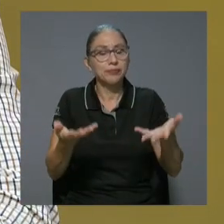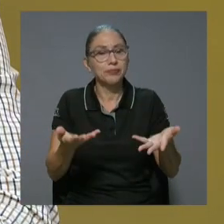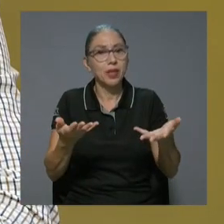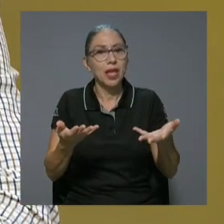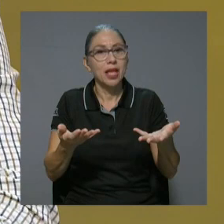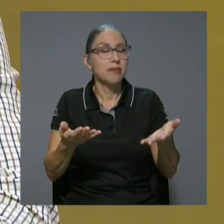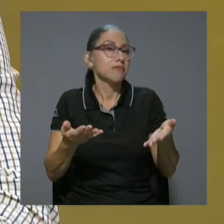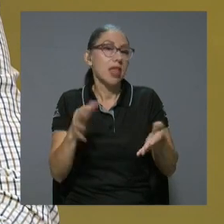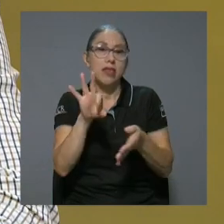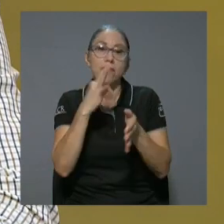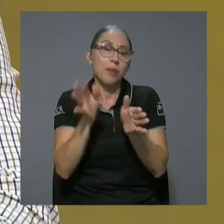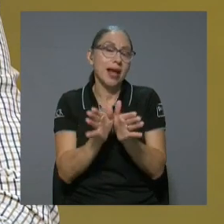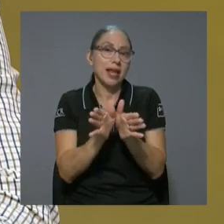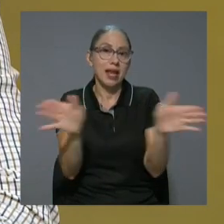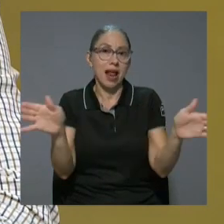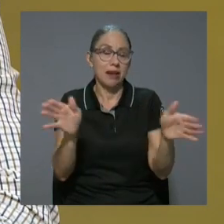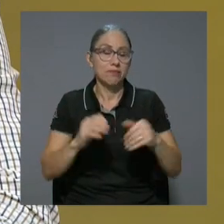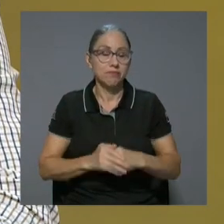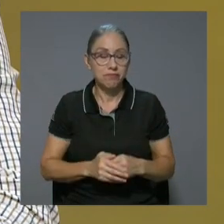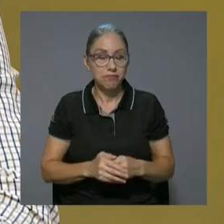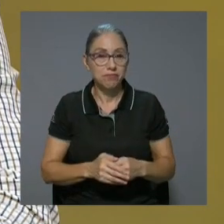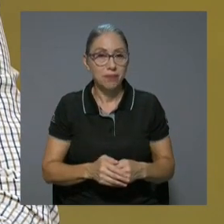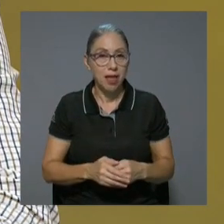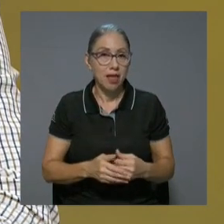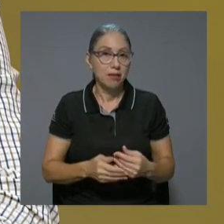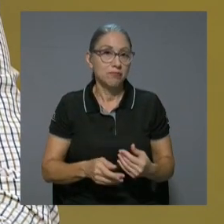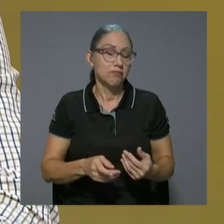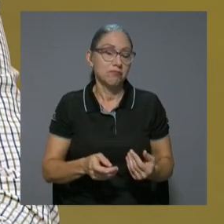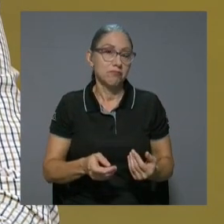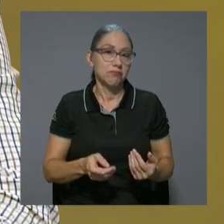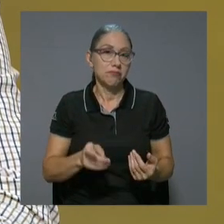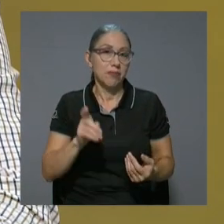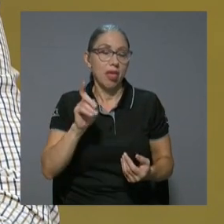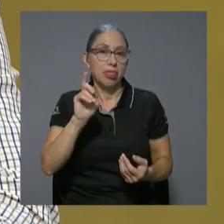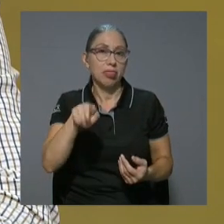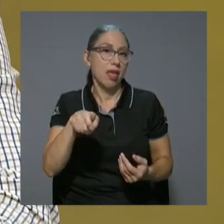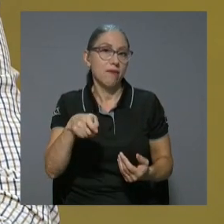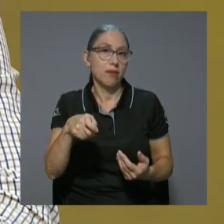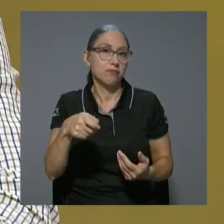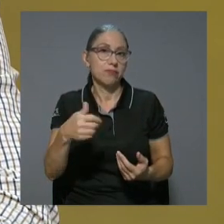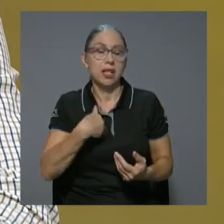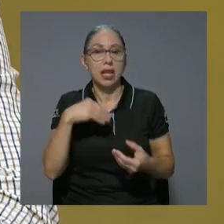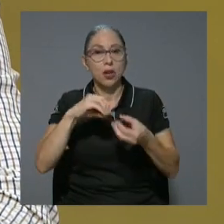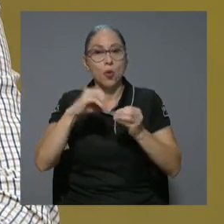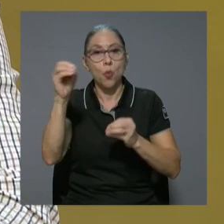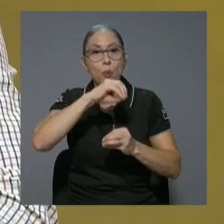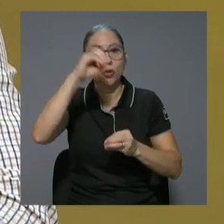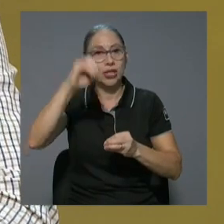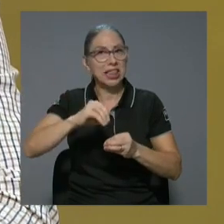y en general debe tener un porcentaje de acierto